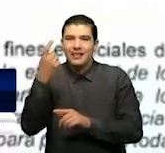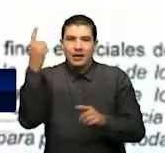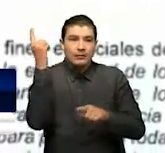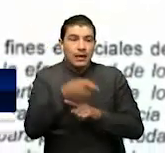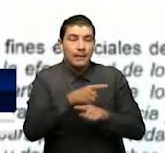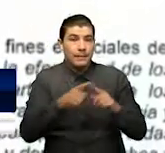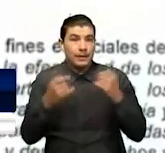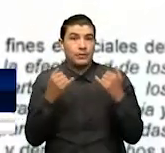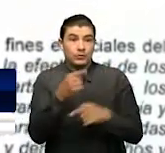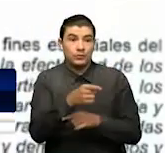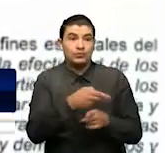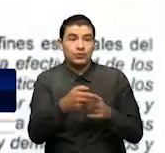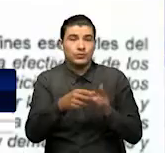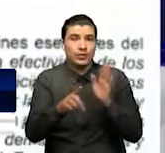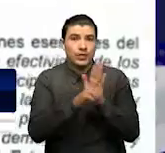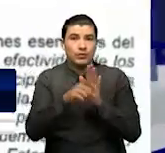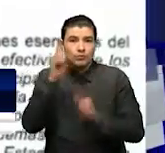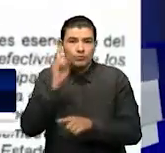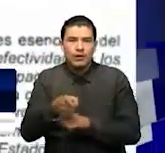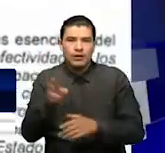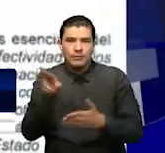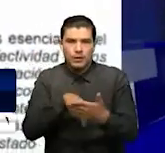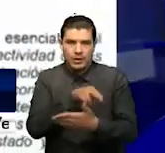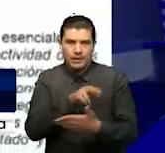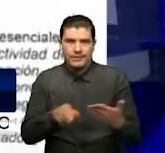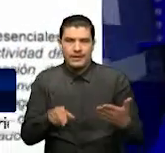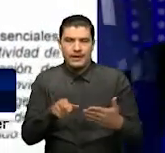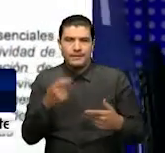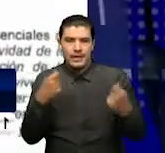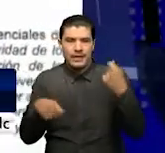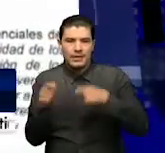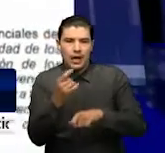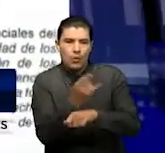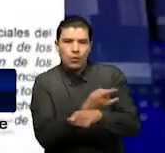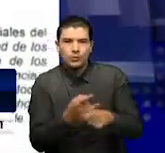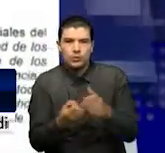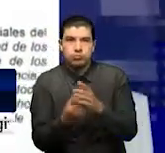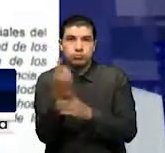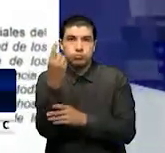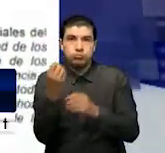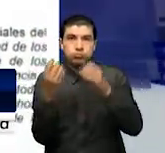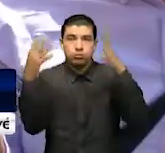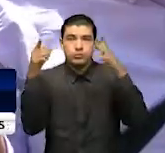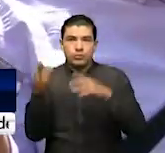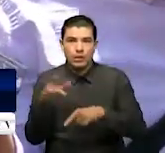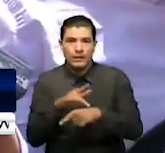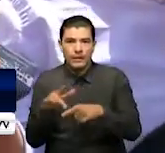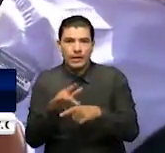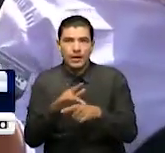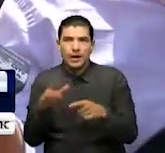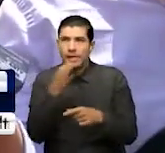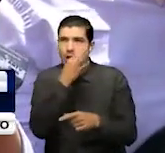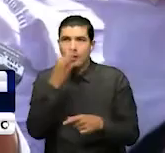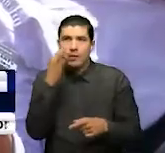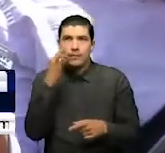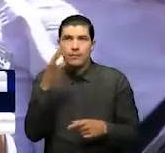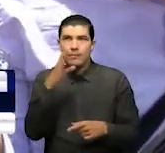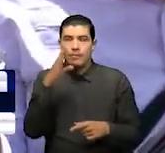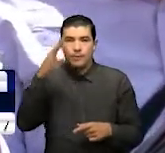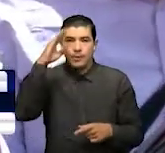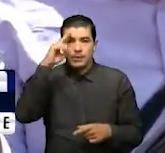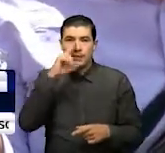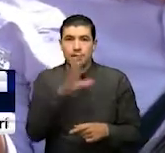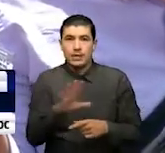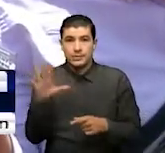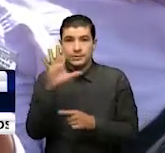uso la venta y transporte de pólvora estrategia que fortalecerá la accionar de la autoridad en la aplicación del código de policía totalmente prohibido en